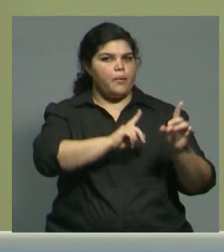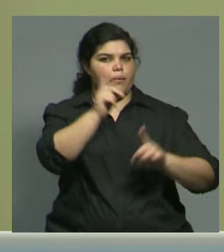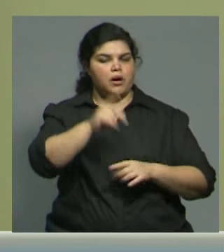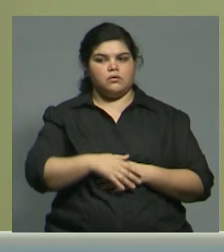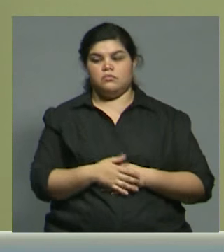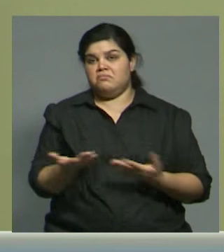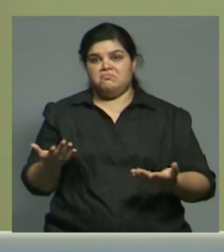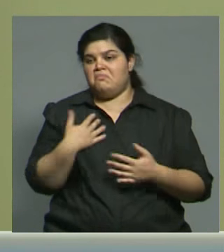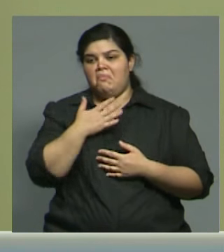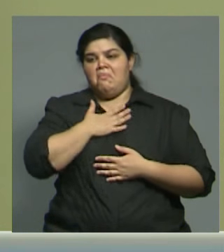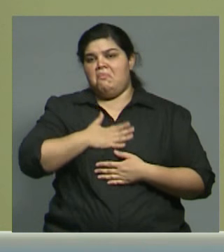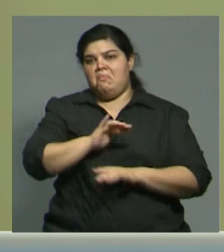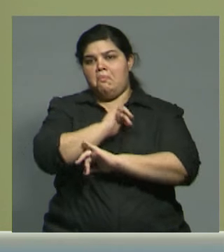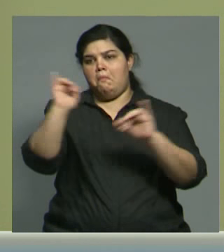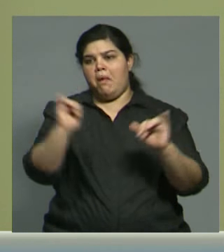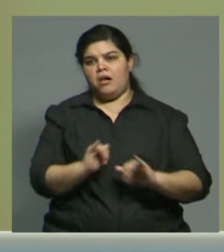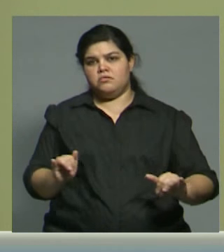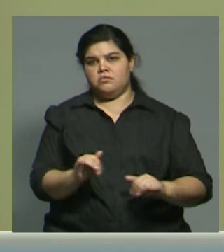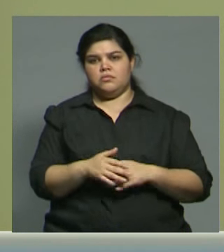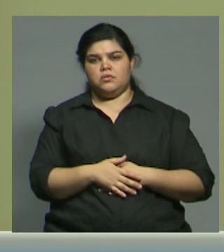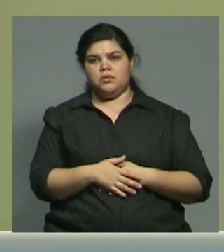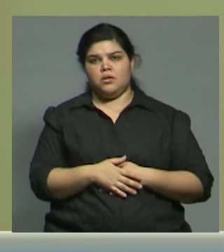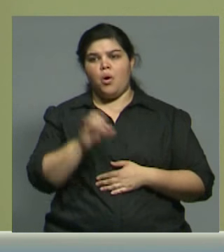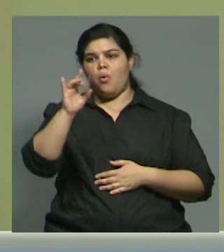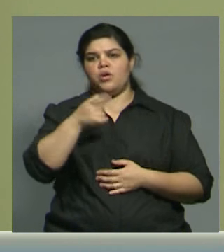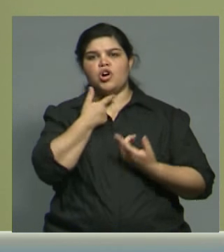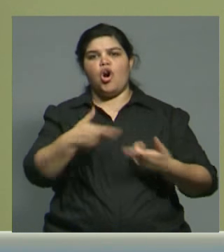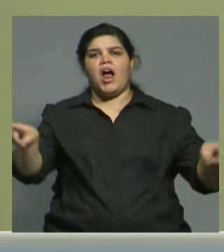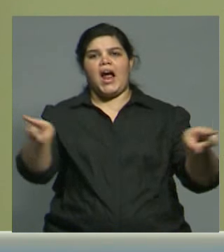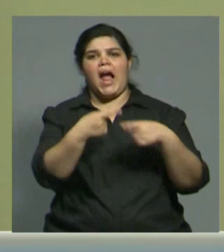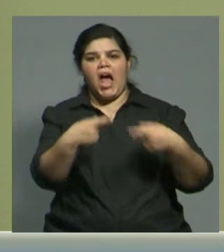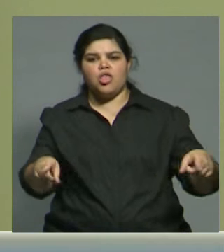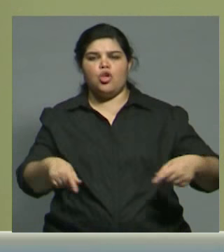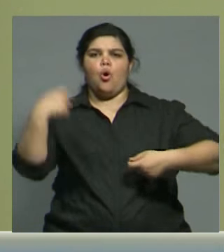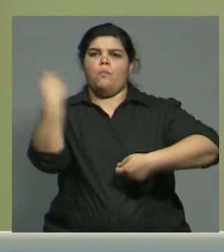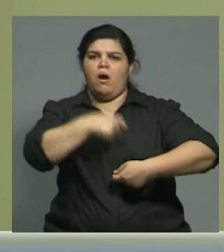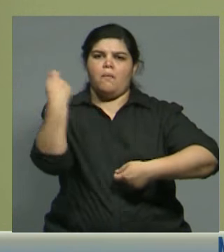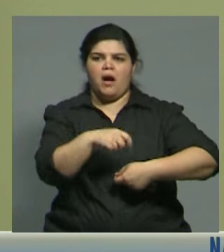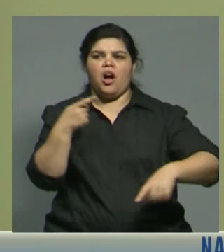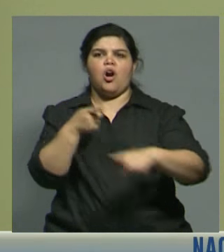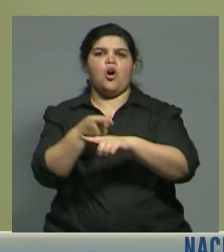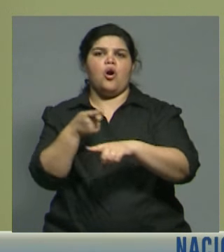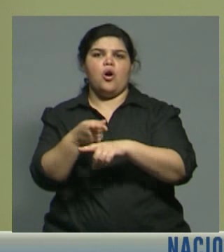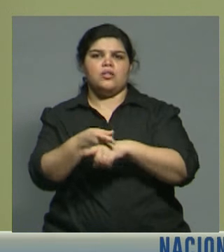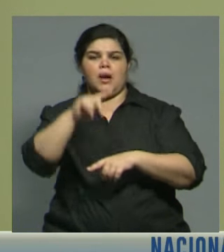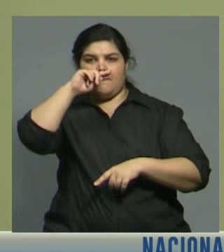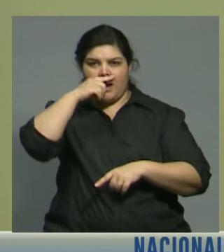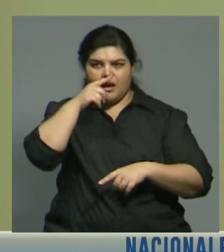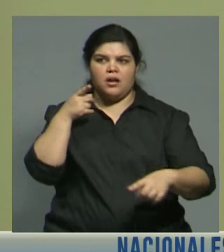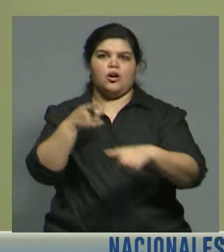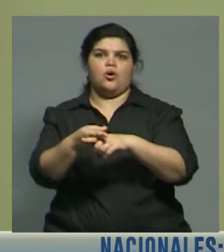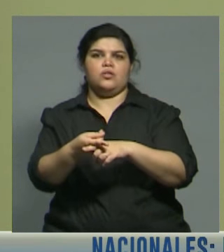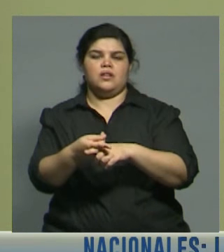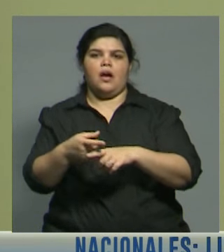totalmente pacífico, totalmente pacífico, cánticos, cacerolas, queja contra Macri, contra la reforma y ahí